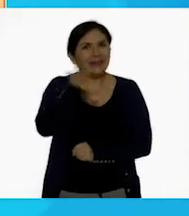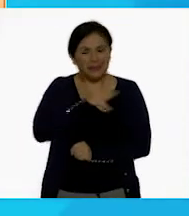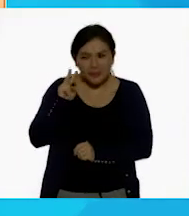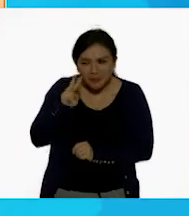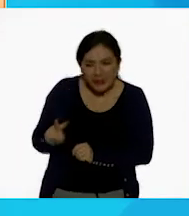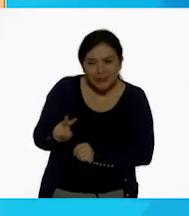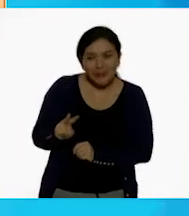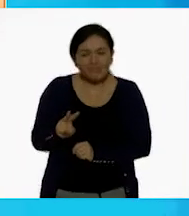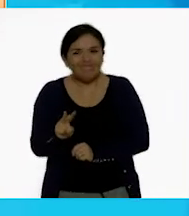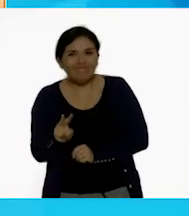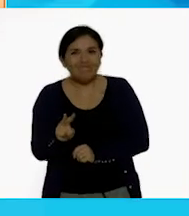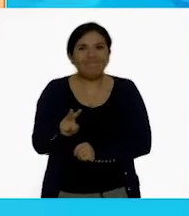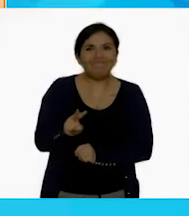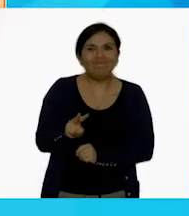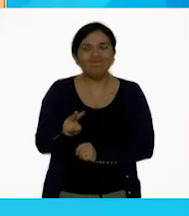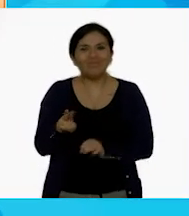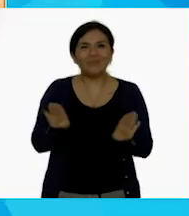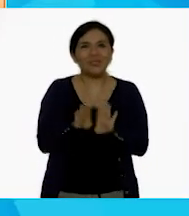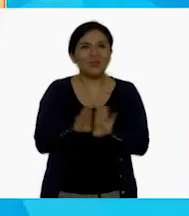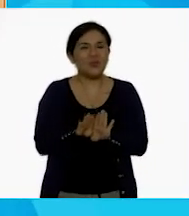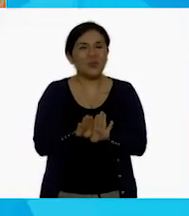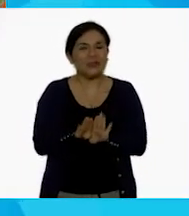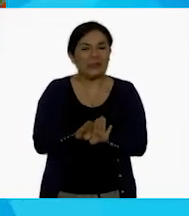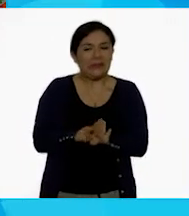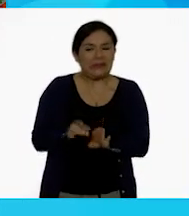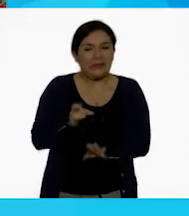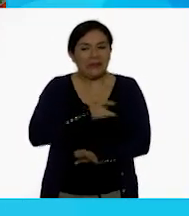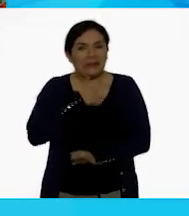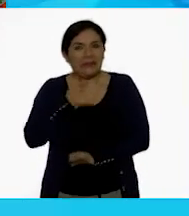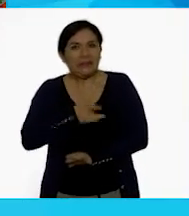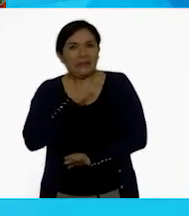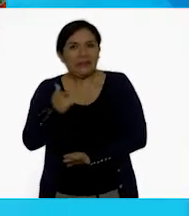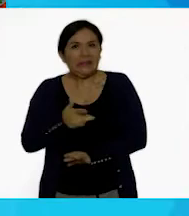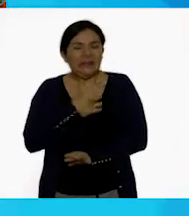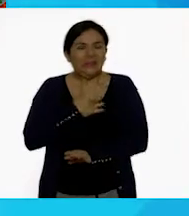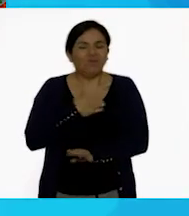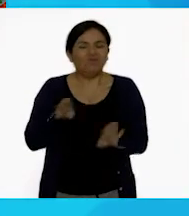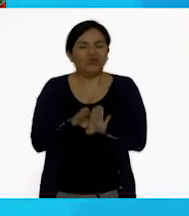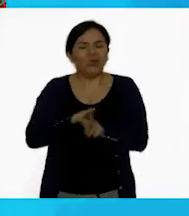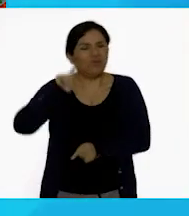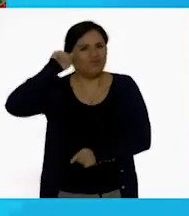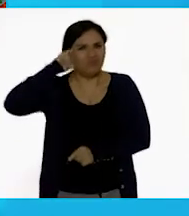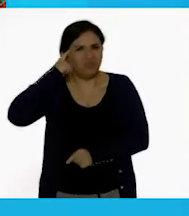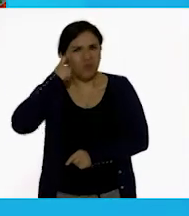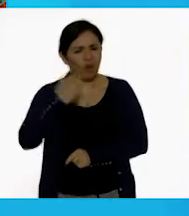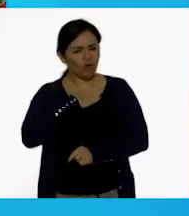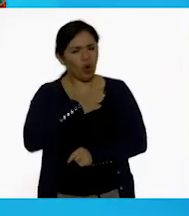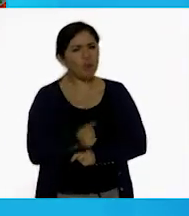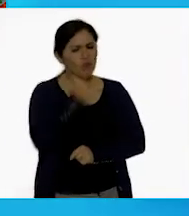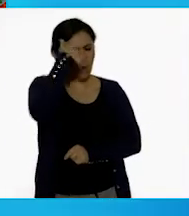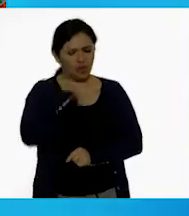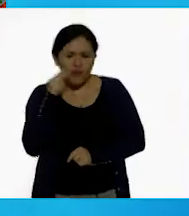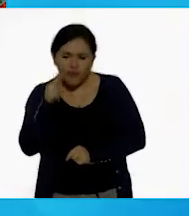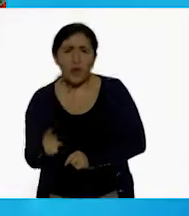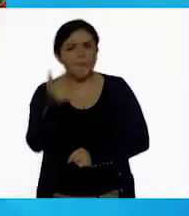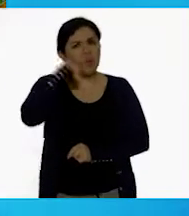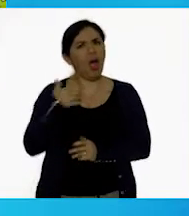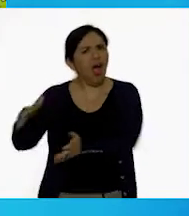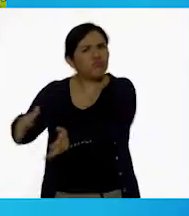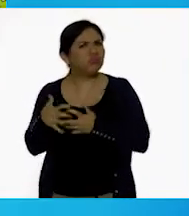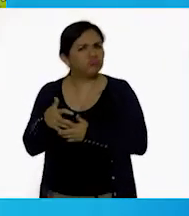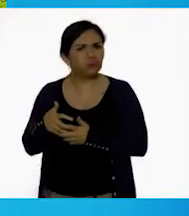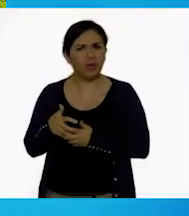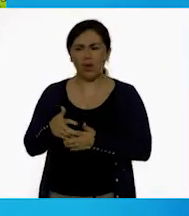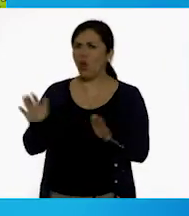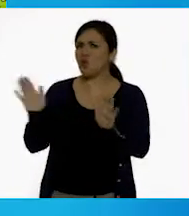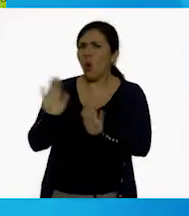la vieron casi al mismo tiempo. Y esto fue motivo de disgusto. Yo la vi primero, por lo tanto, es mía. No es